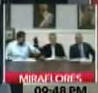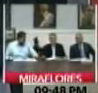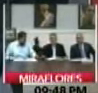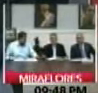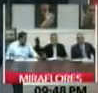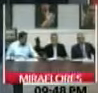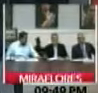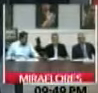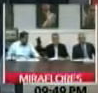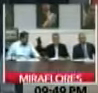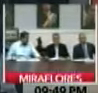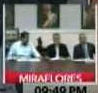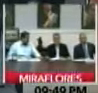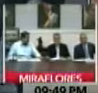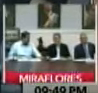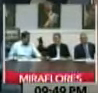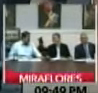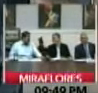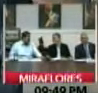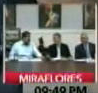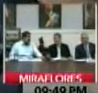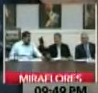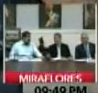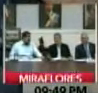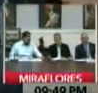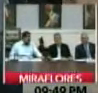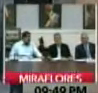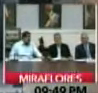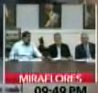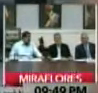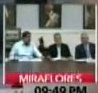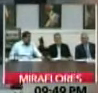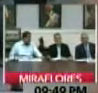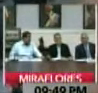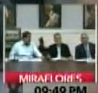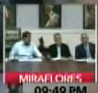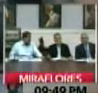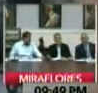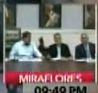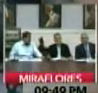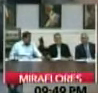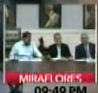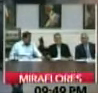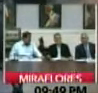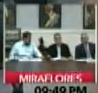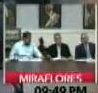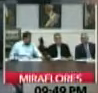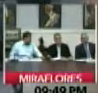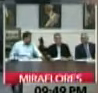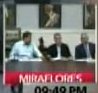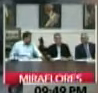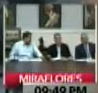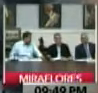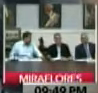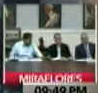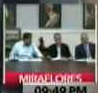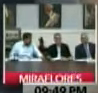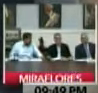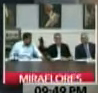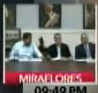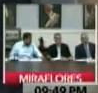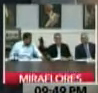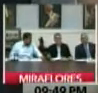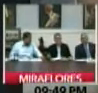enfrentar una fuerte protesta que se registró en el Instituto Universitario en rechazo al aumento de los salarios. Está la compañera